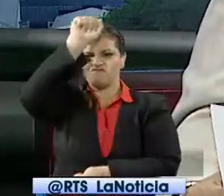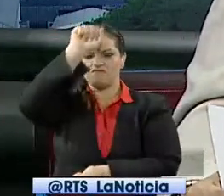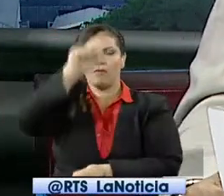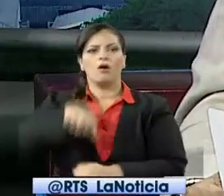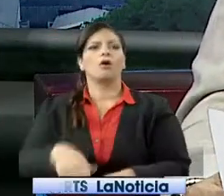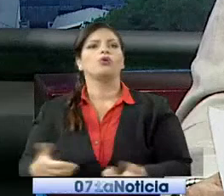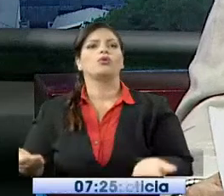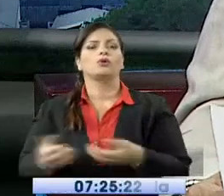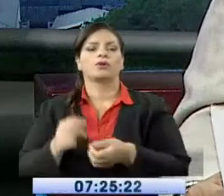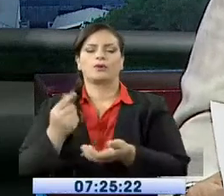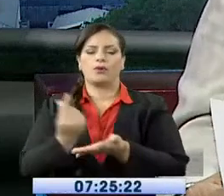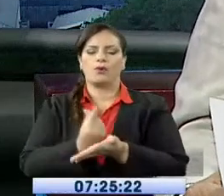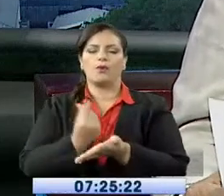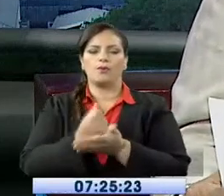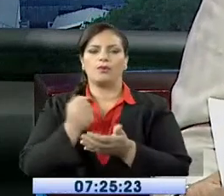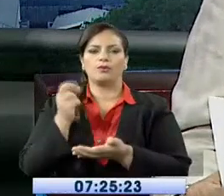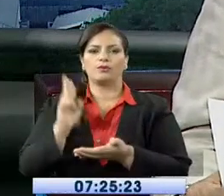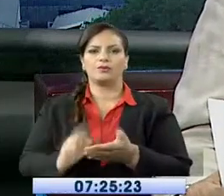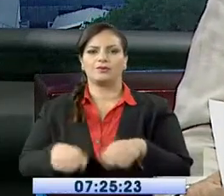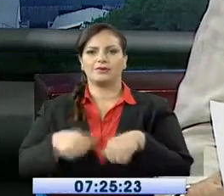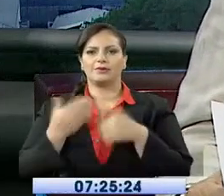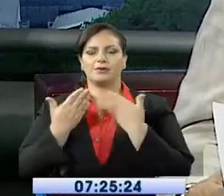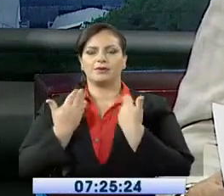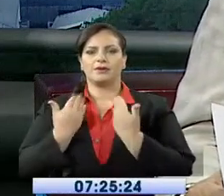Sur de Guayaquil. Veamos.